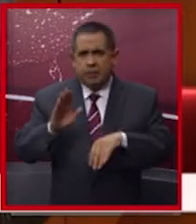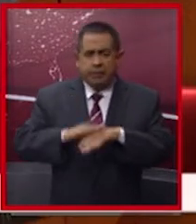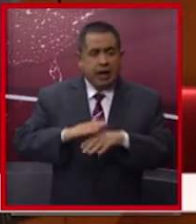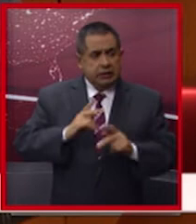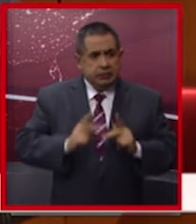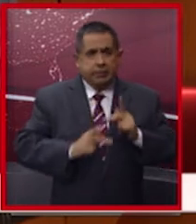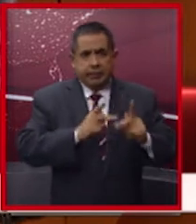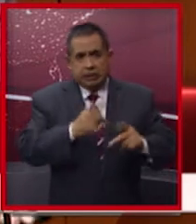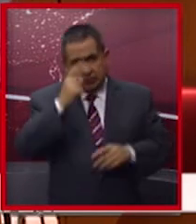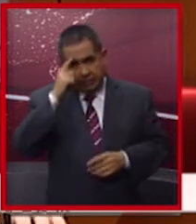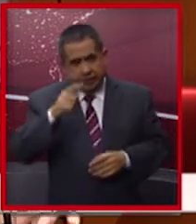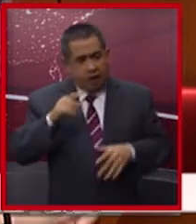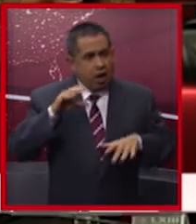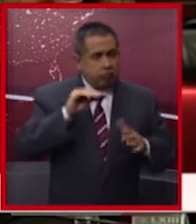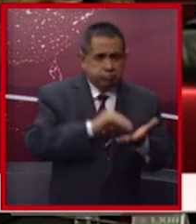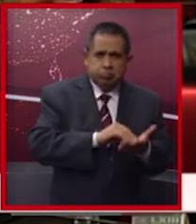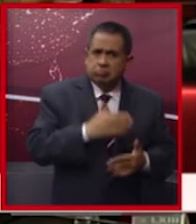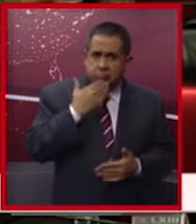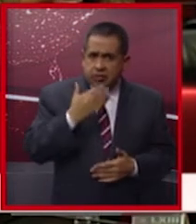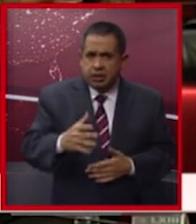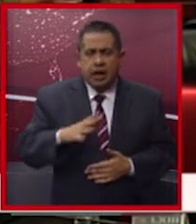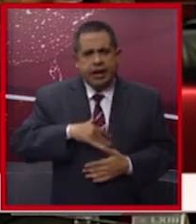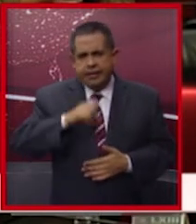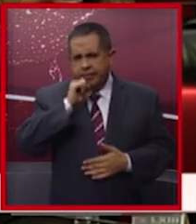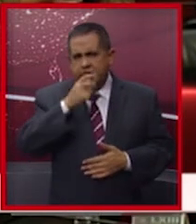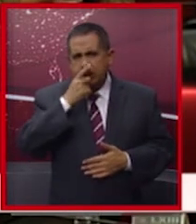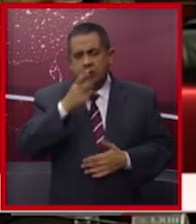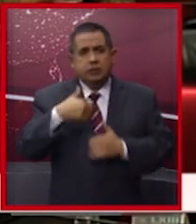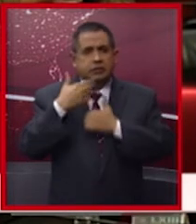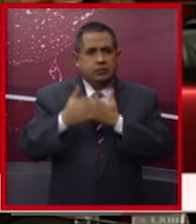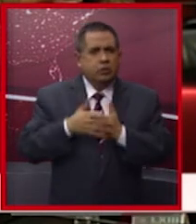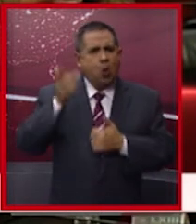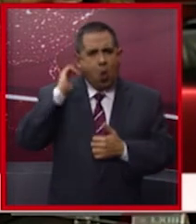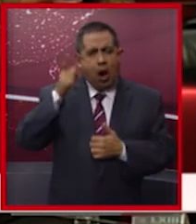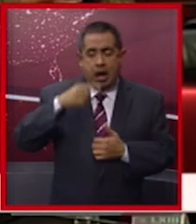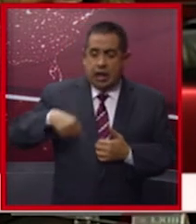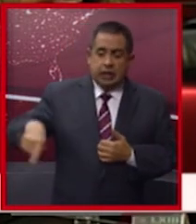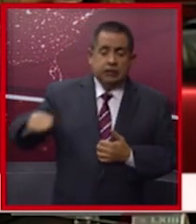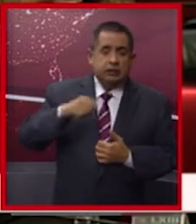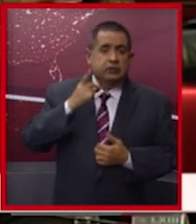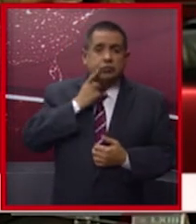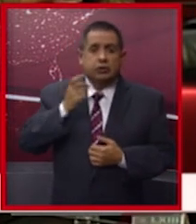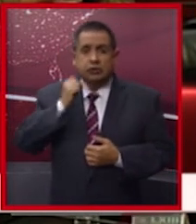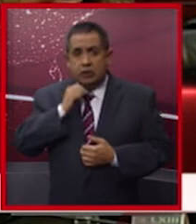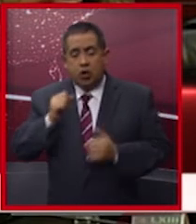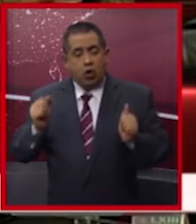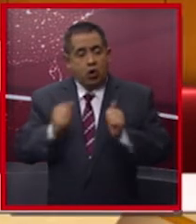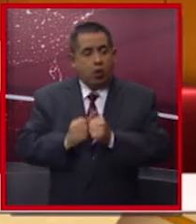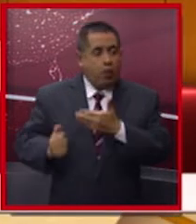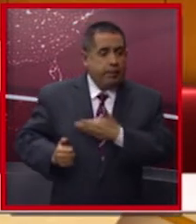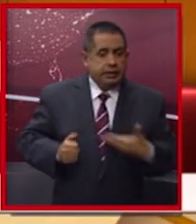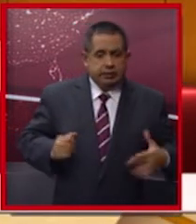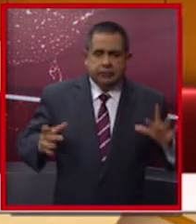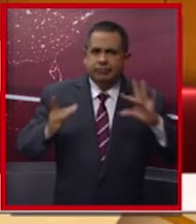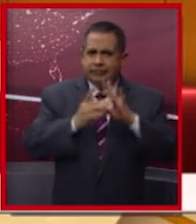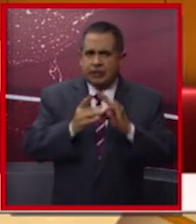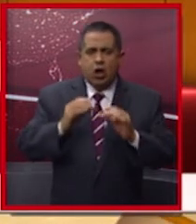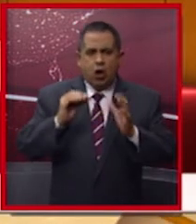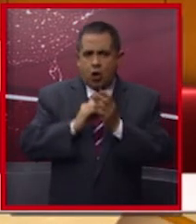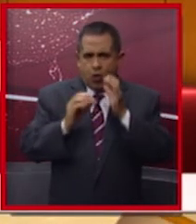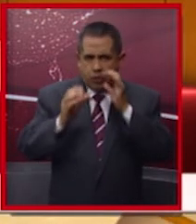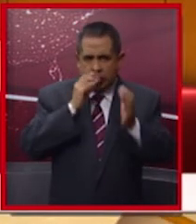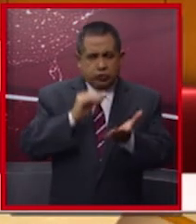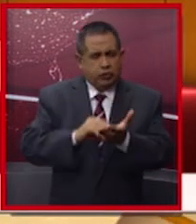del crédito para impulsar la innovación, y asimismo se pronunció porque continúe la colaboración entre los poderes ejecutivo y legislativo.